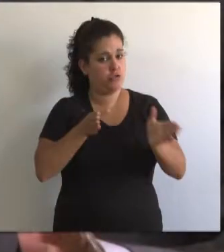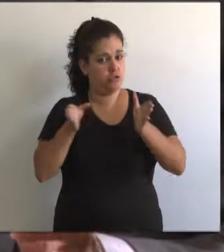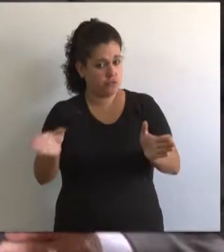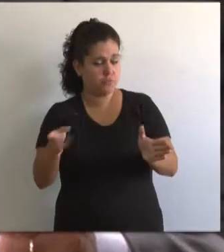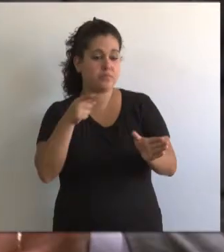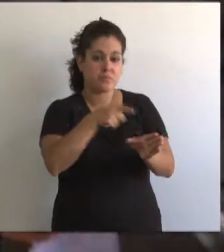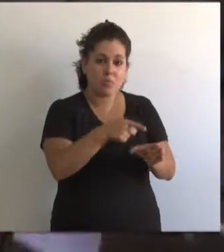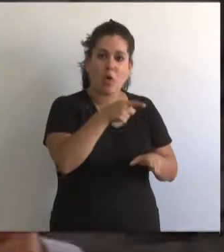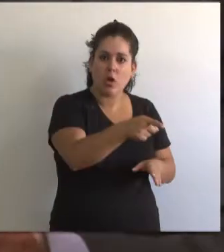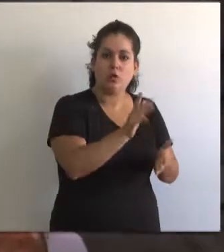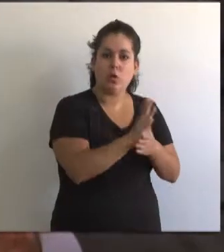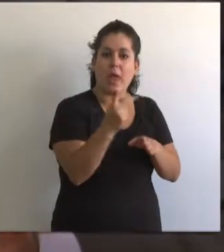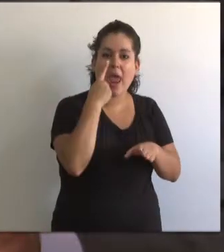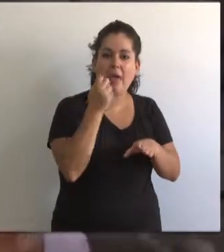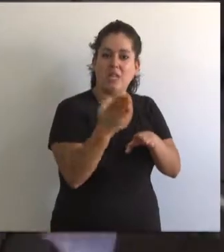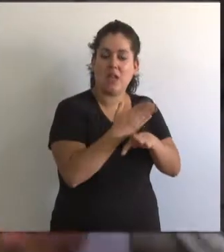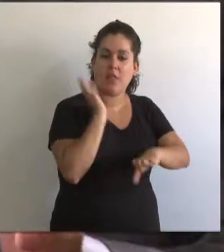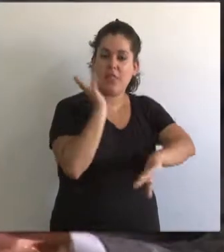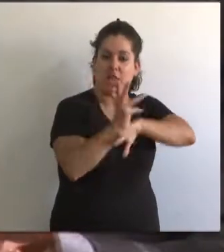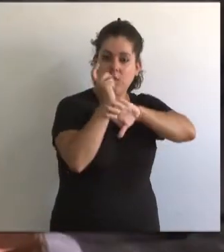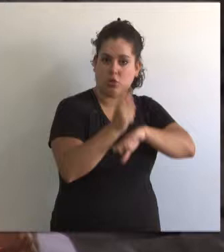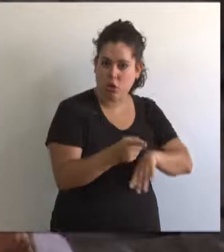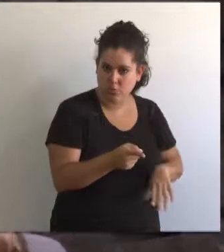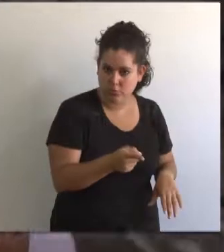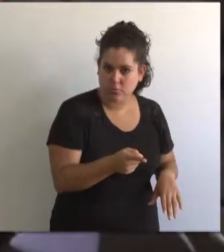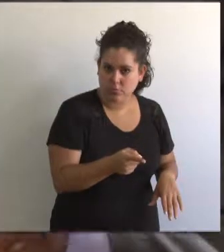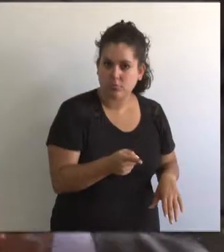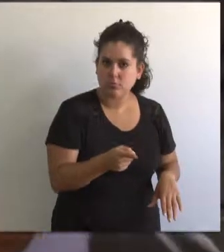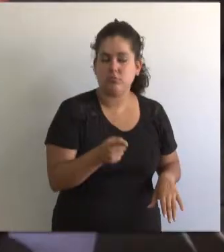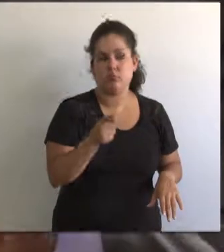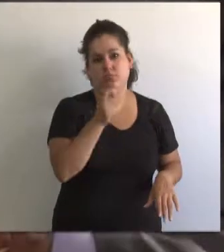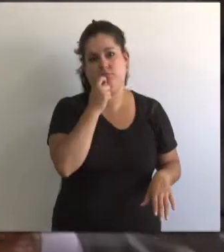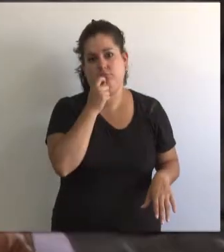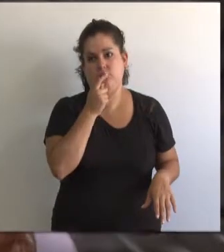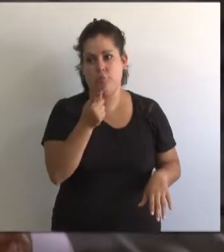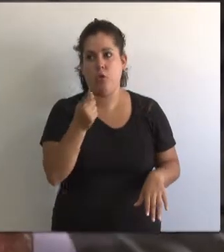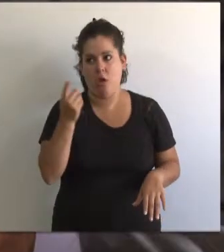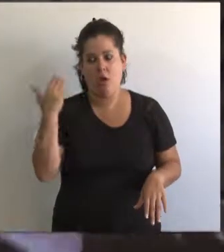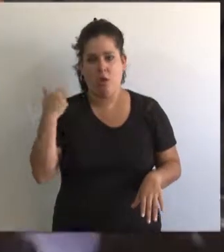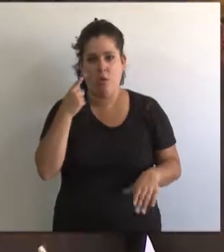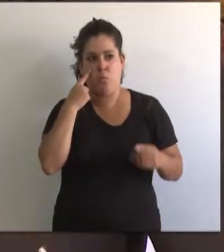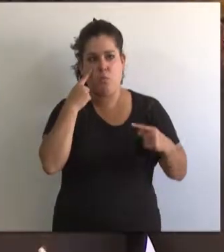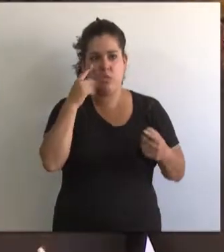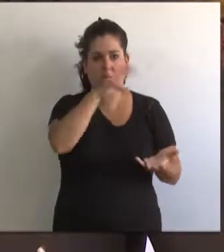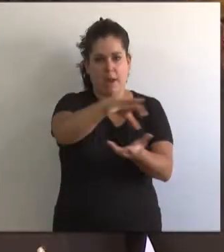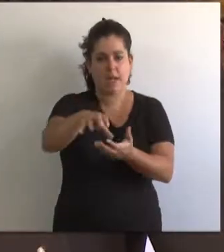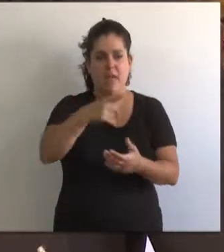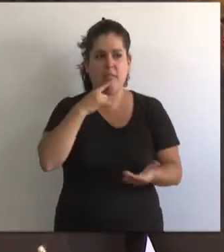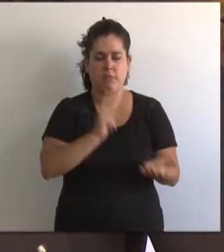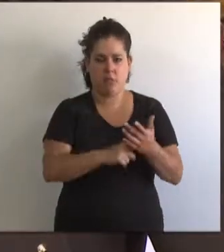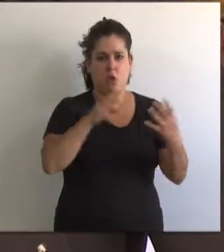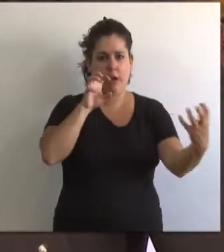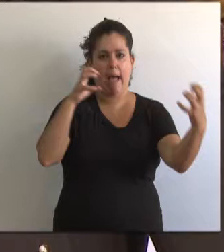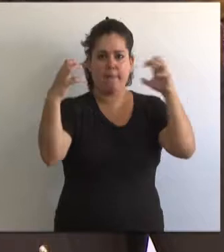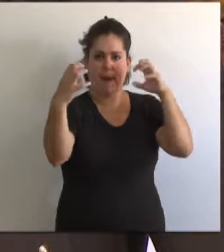planos, ¿no? Desde evitar la comisión del delito, como es las políticas que se han llevado adelante a través de los municipios, usando